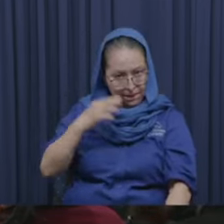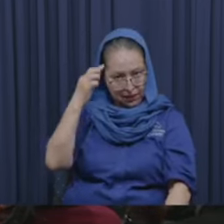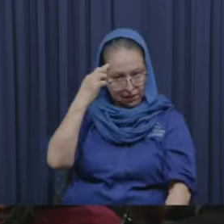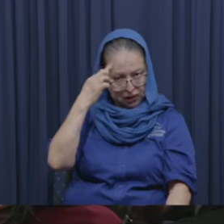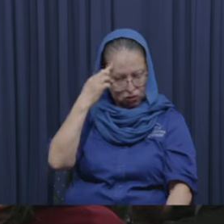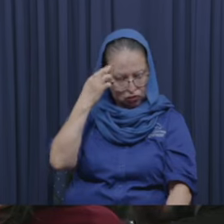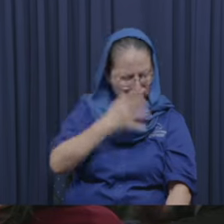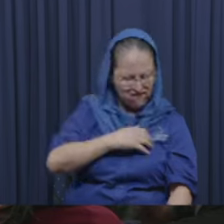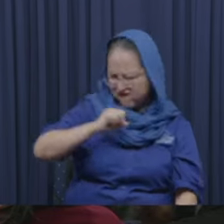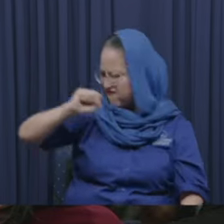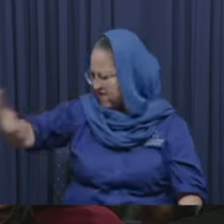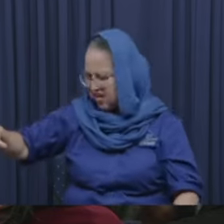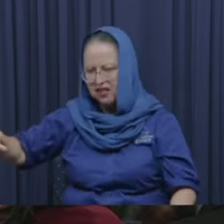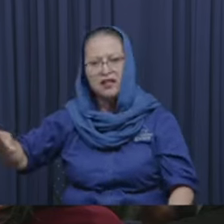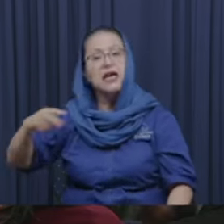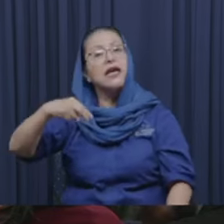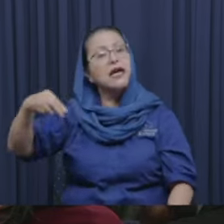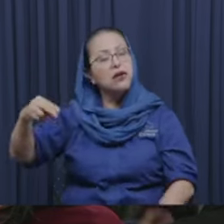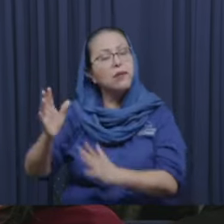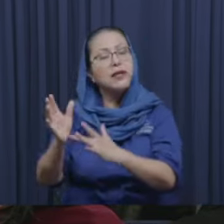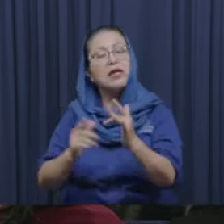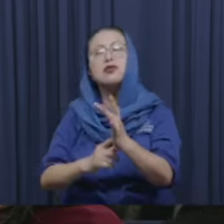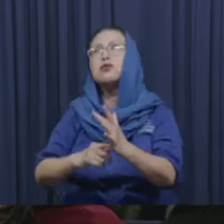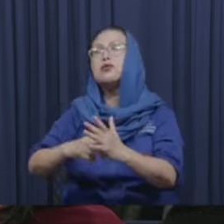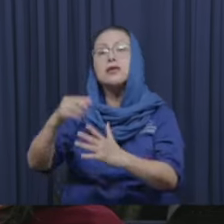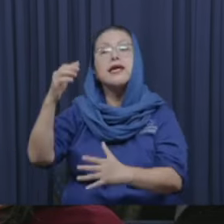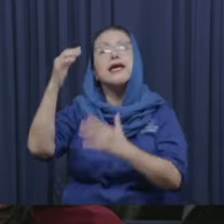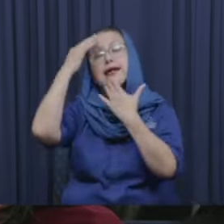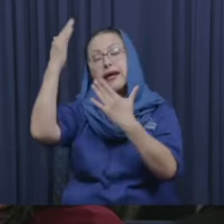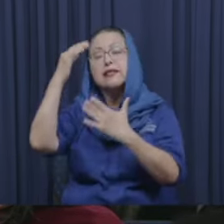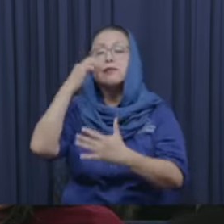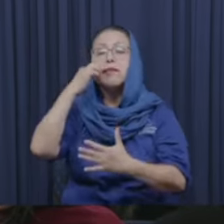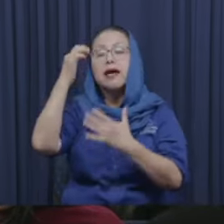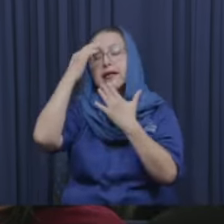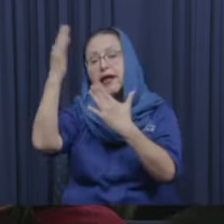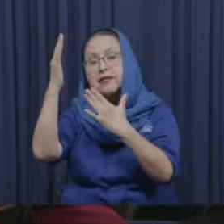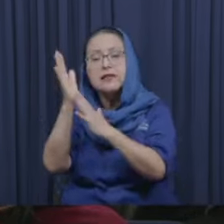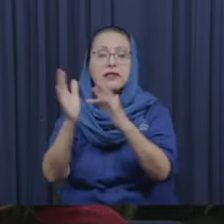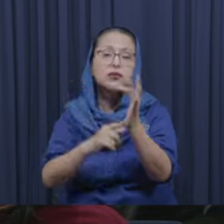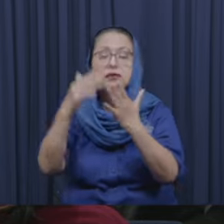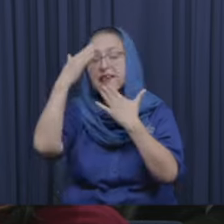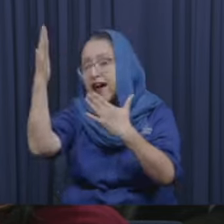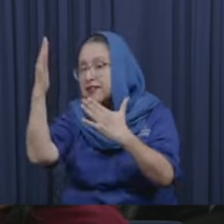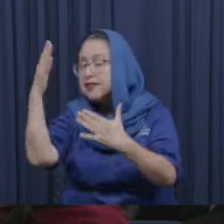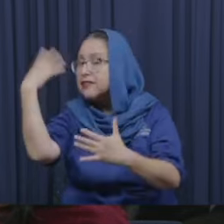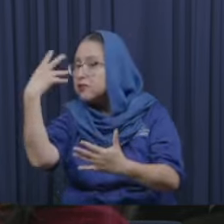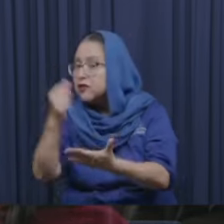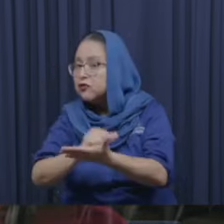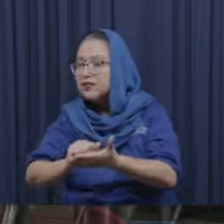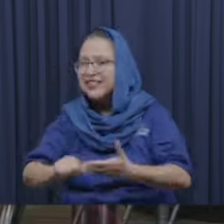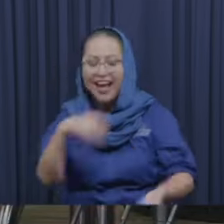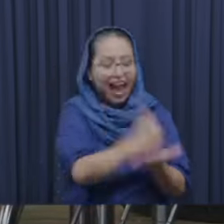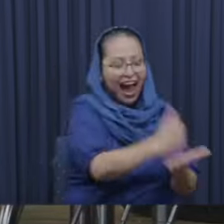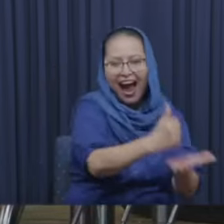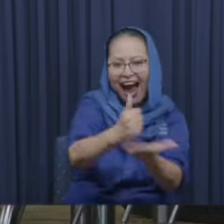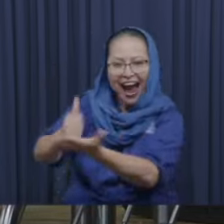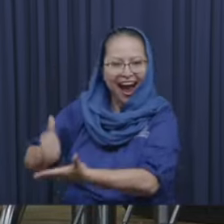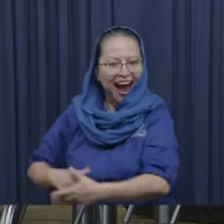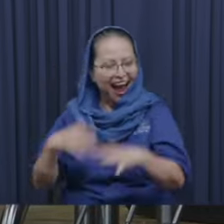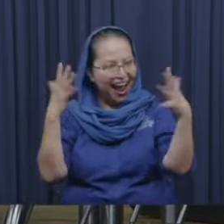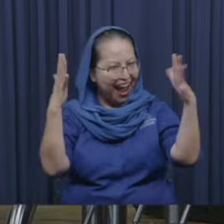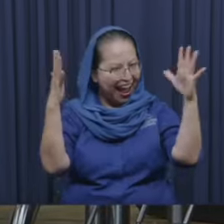Jesús gracias padre gracias hijo y Gracias espíritu santo amén amén y amén dele ese aplauso a